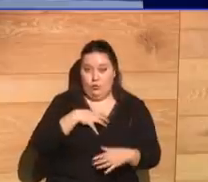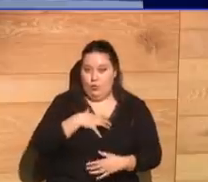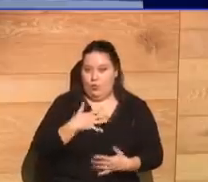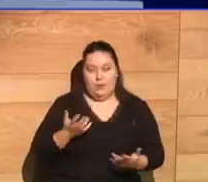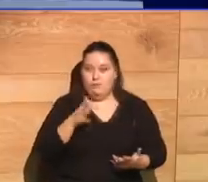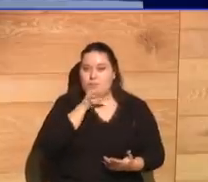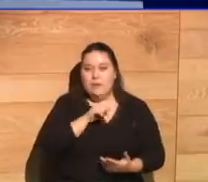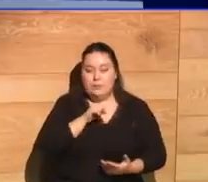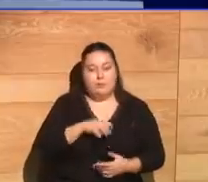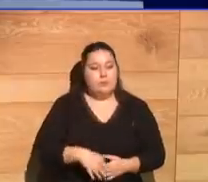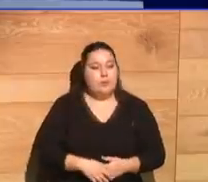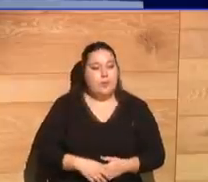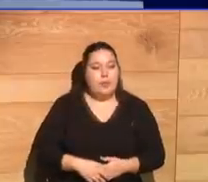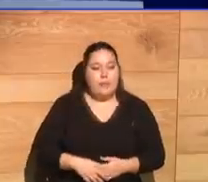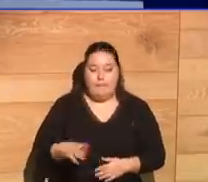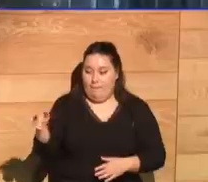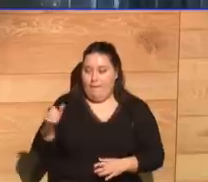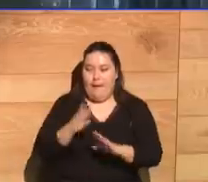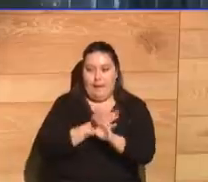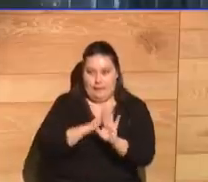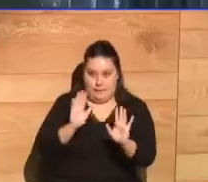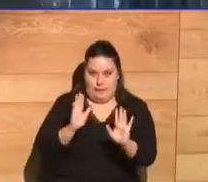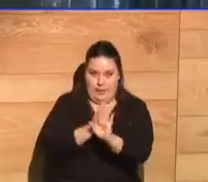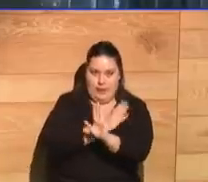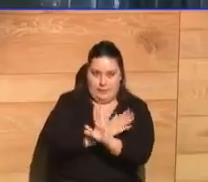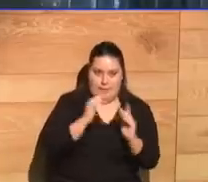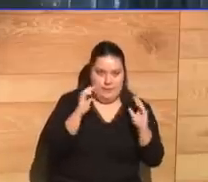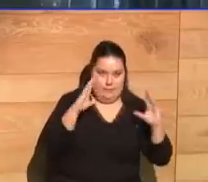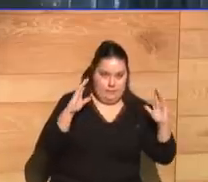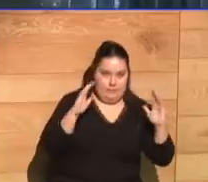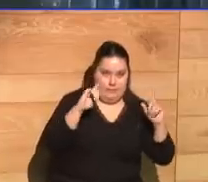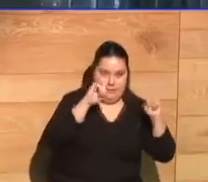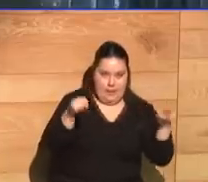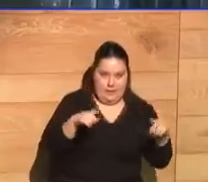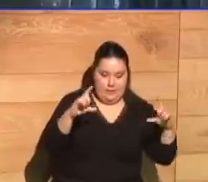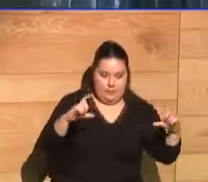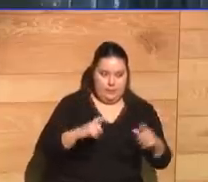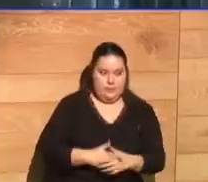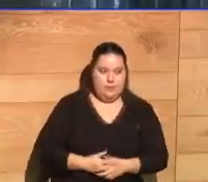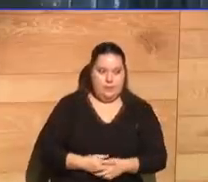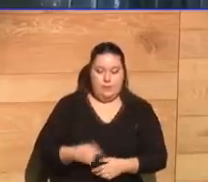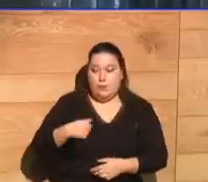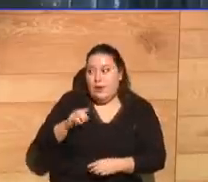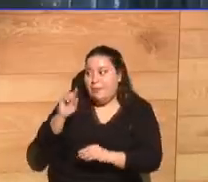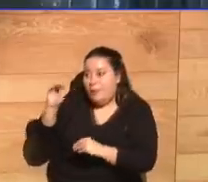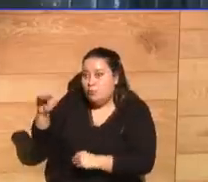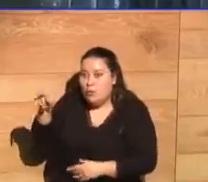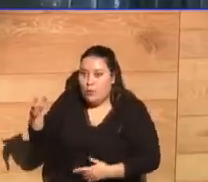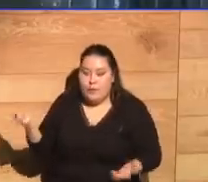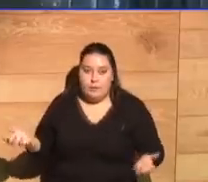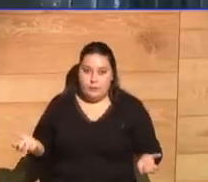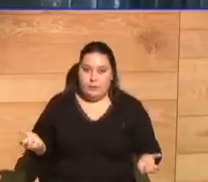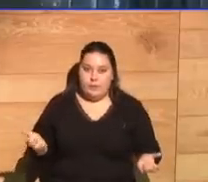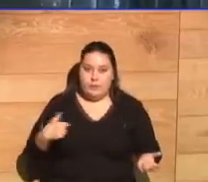escena. Antes de que hables tú, inciso a preparar lo que vas a decir tú. Le he preguntado a Rodrigo. Ya, pero es que le